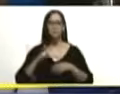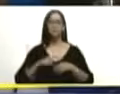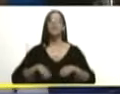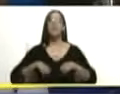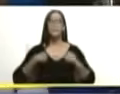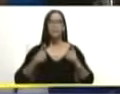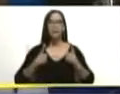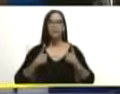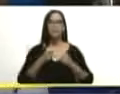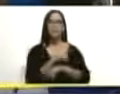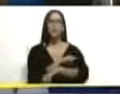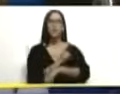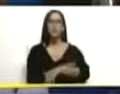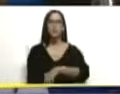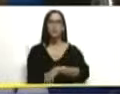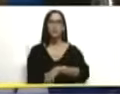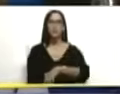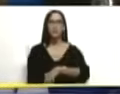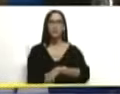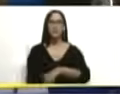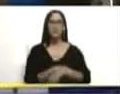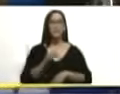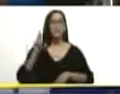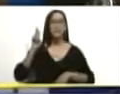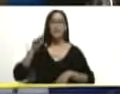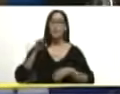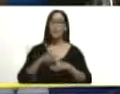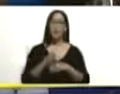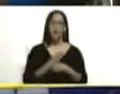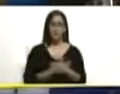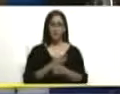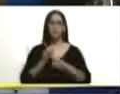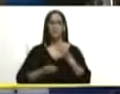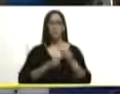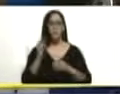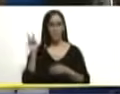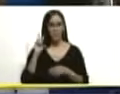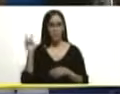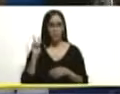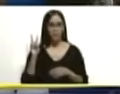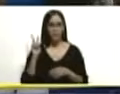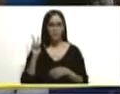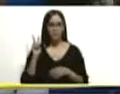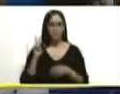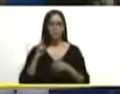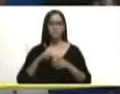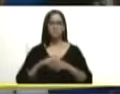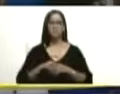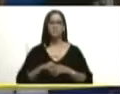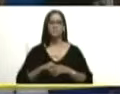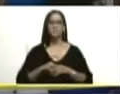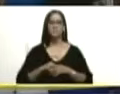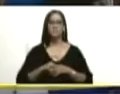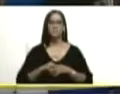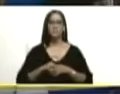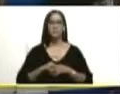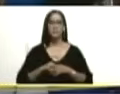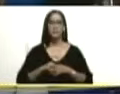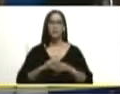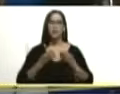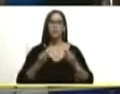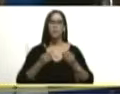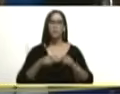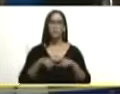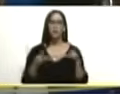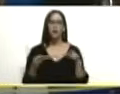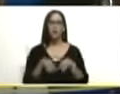más poderoso que jamás se haya hecho en Venezuela y en muchos lugares